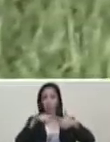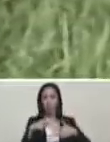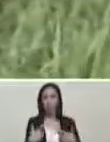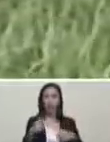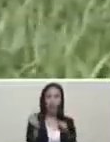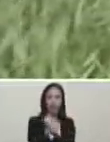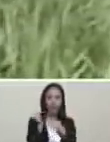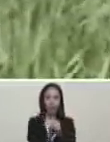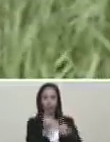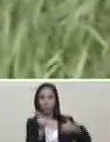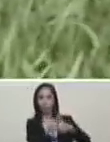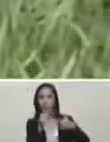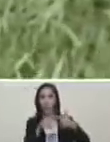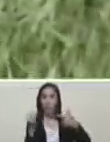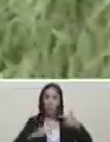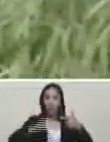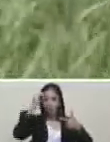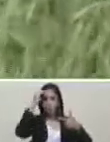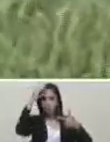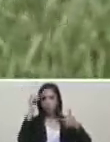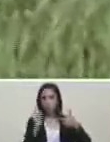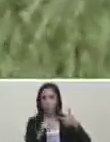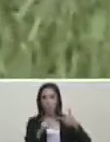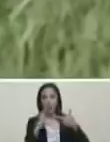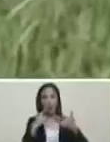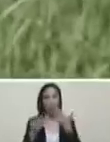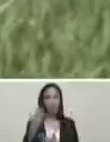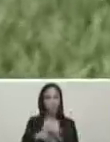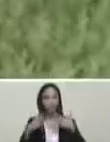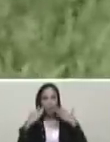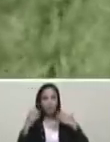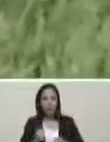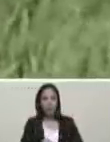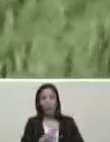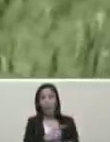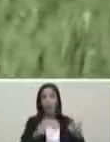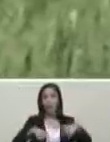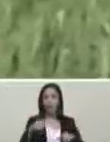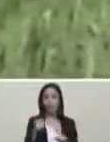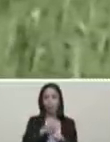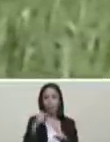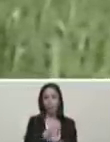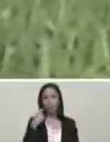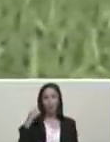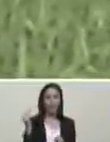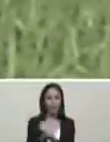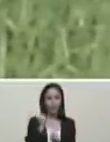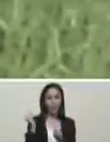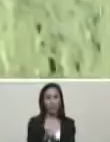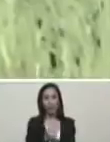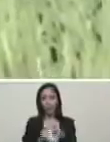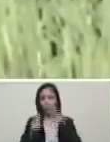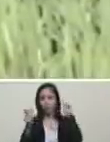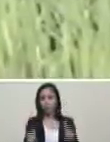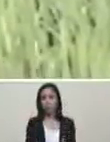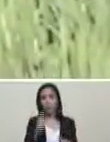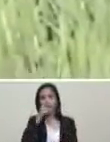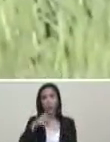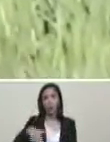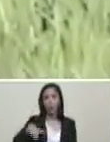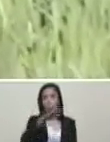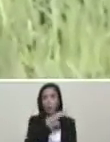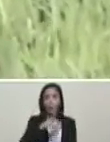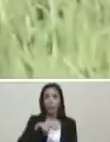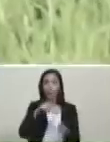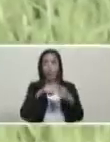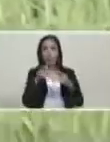trabajo, el conocimiento y la convicción. Y aquí estamos con los hermanos del pueblo vietnamita